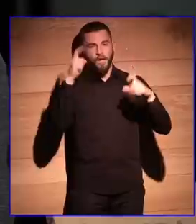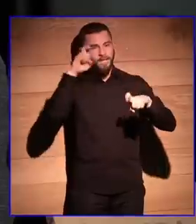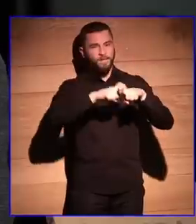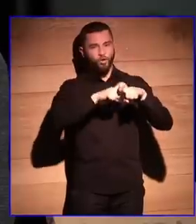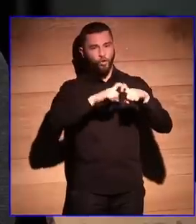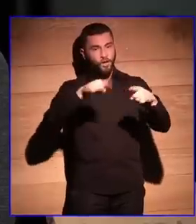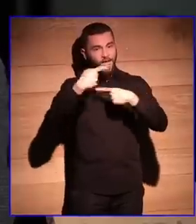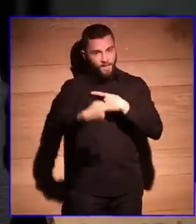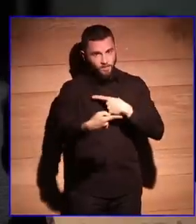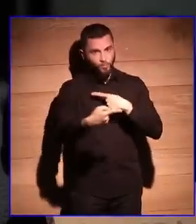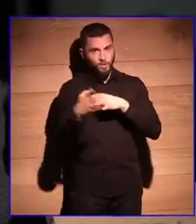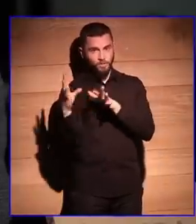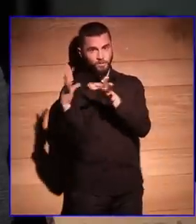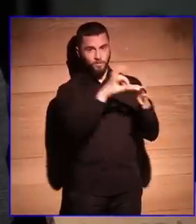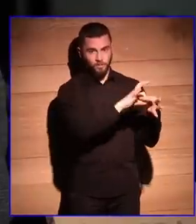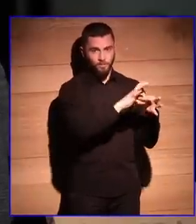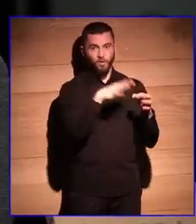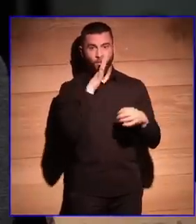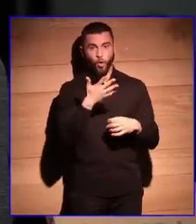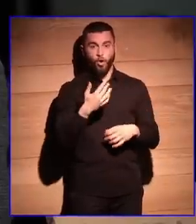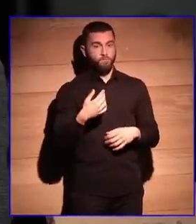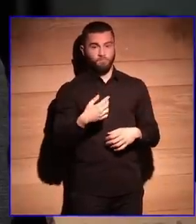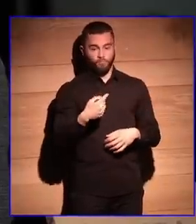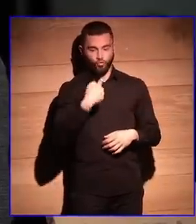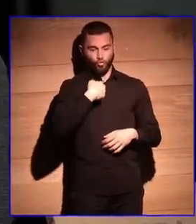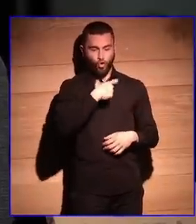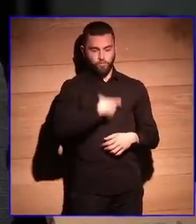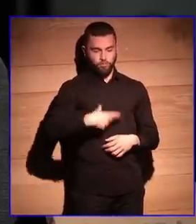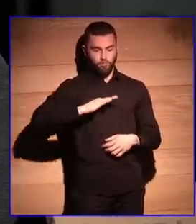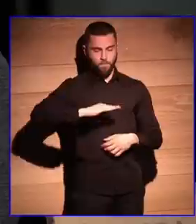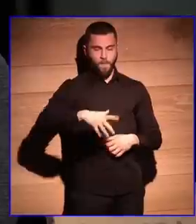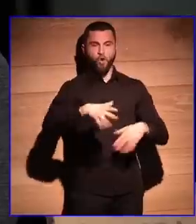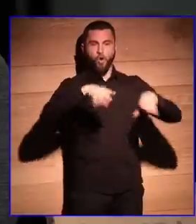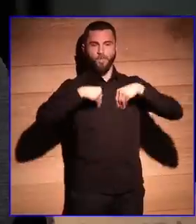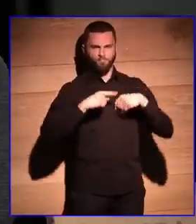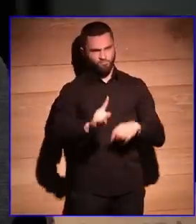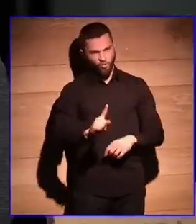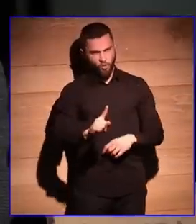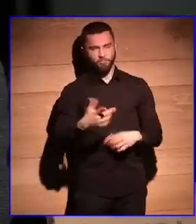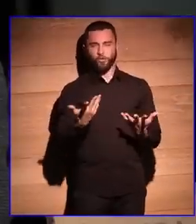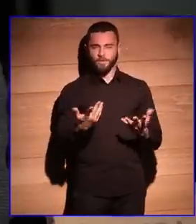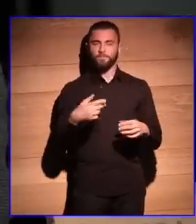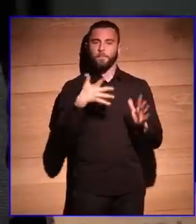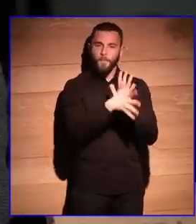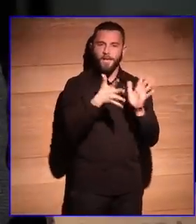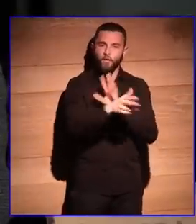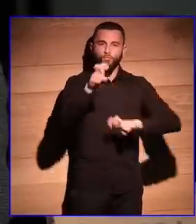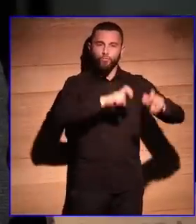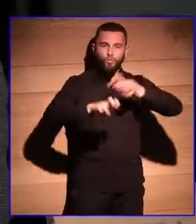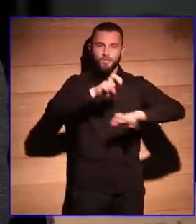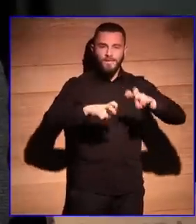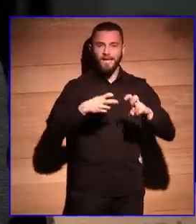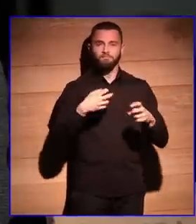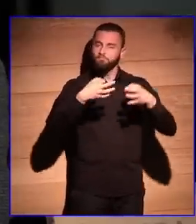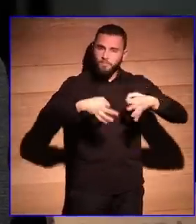psicológica a posteriori, porque nadie asume que es el malo. Uno busca siempre una explicación que justifique